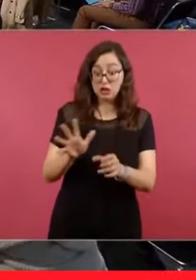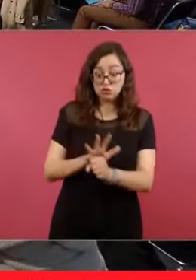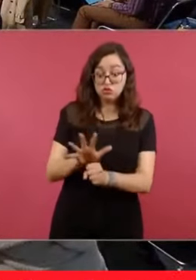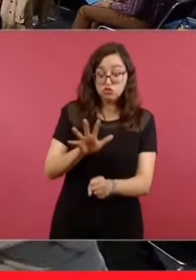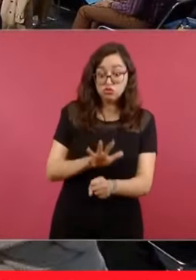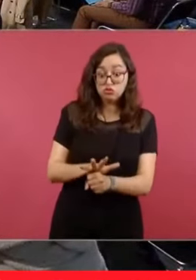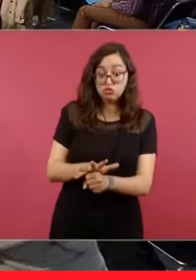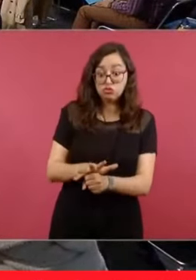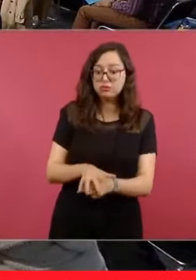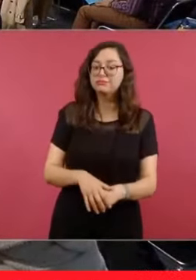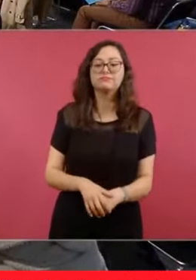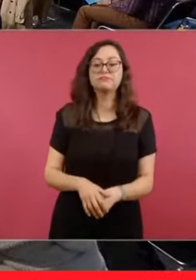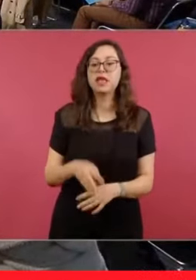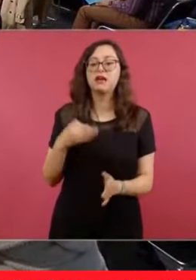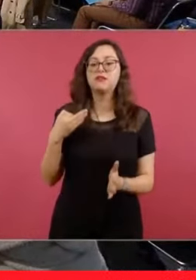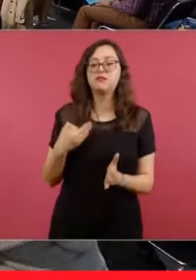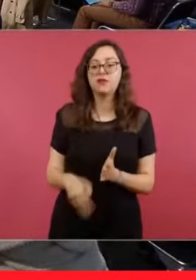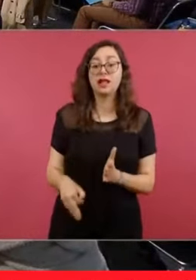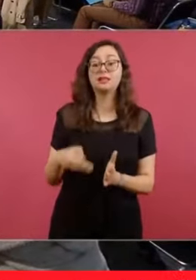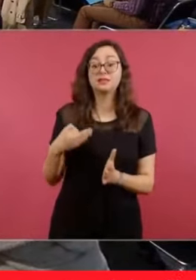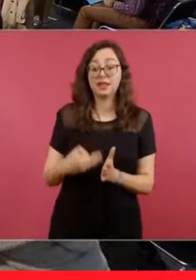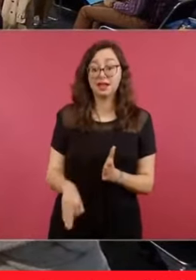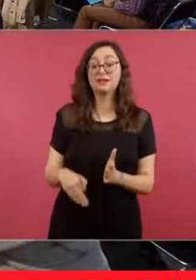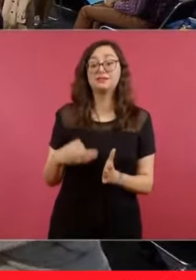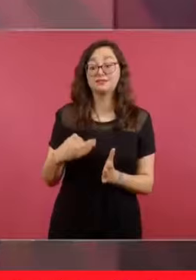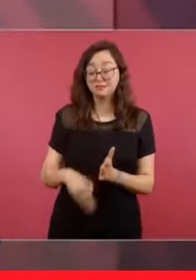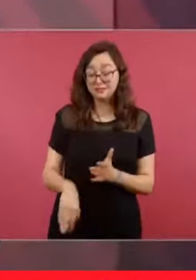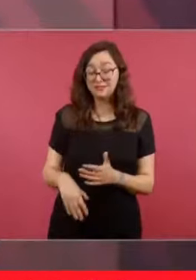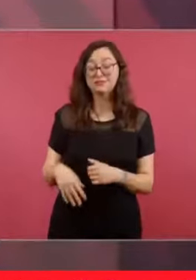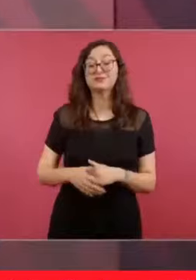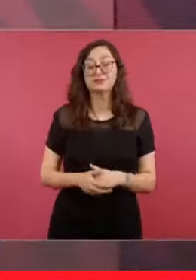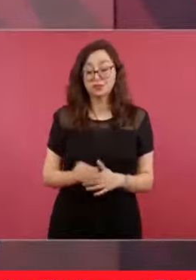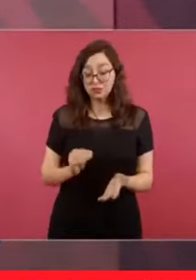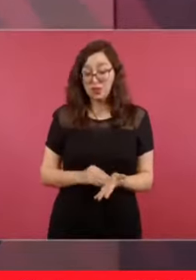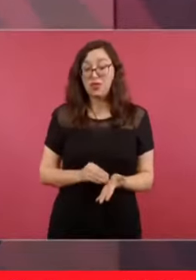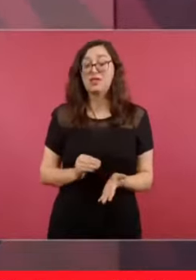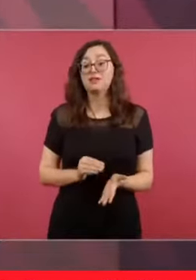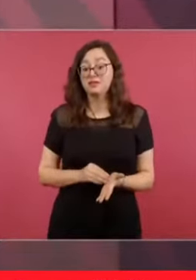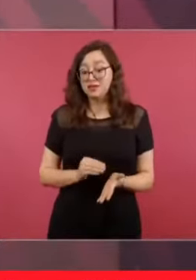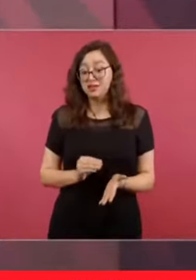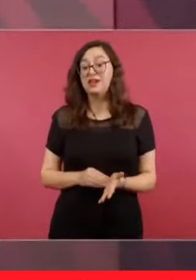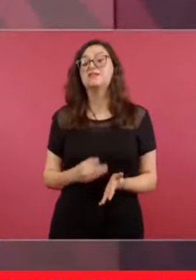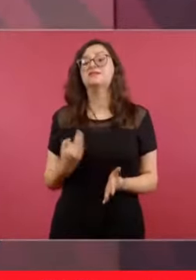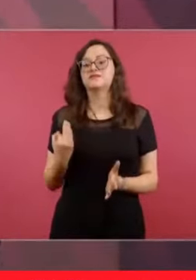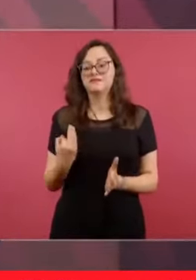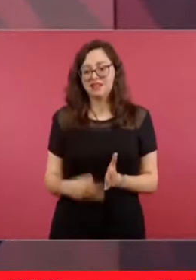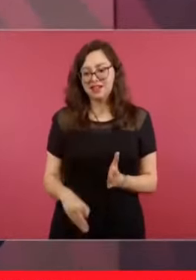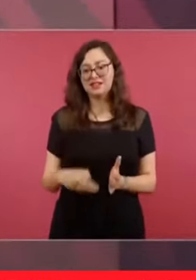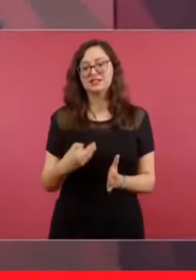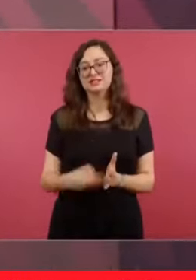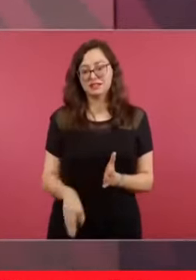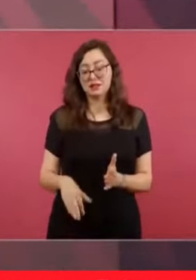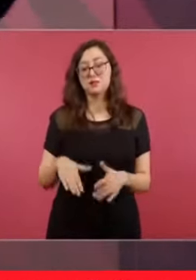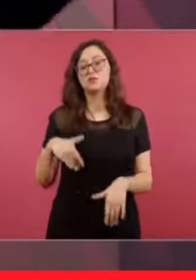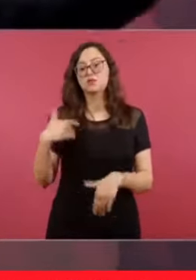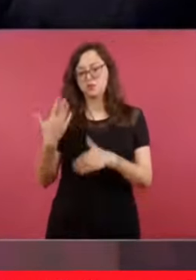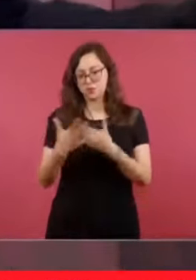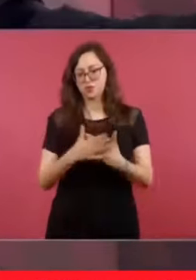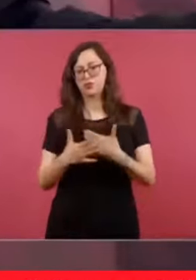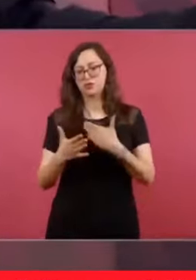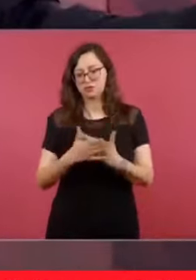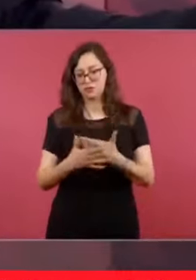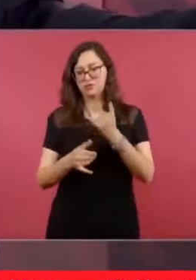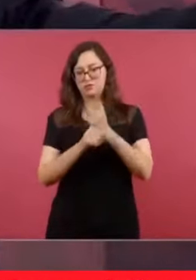así ya martes de mañana en 8 que vamos a informar van a saber cómo